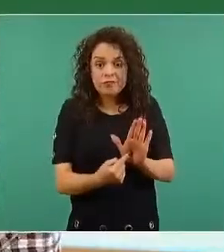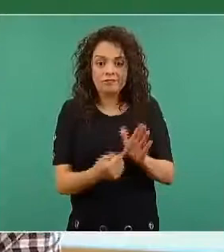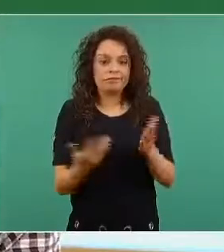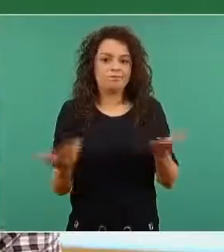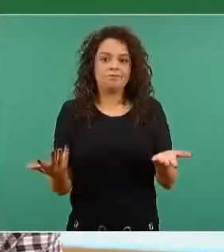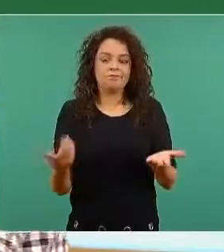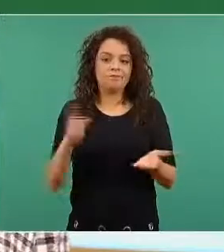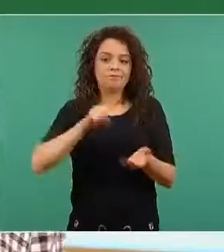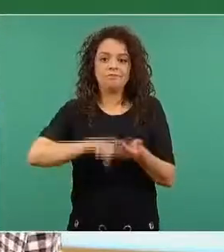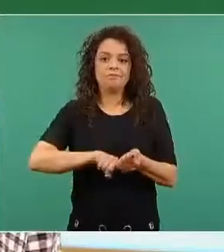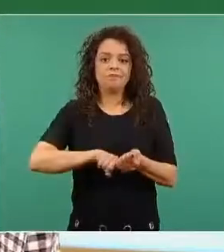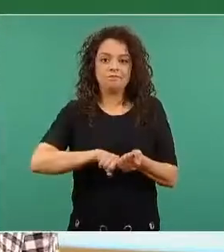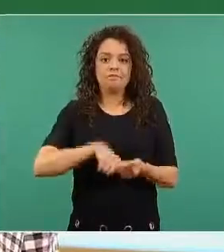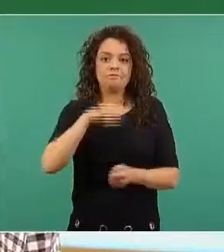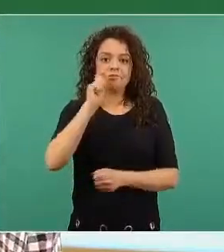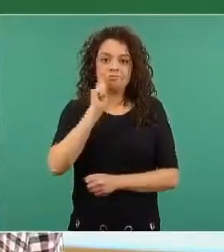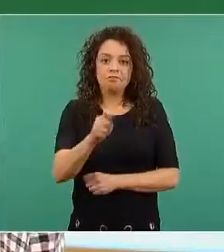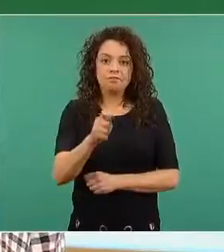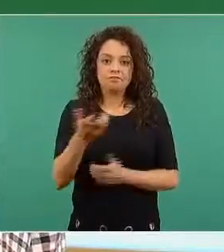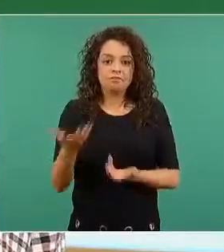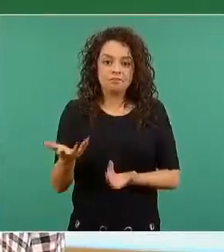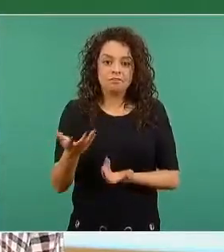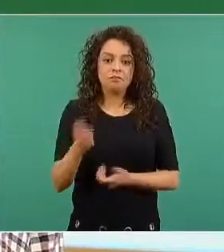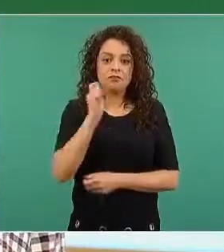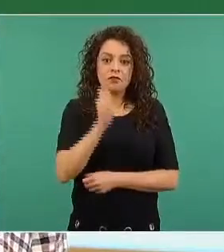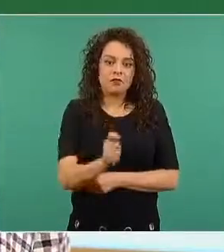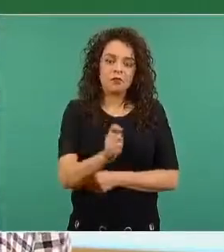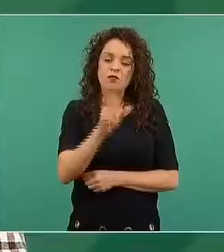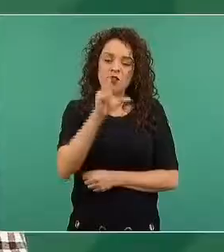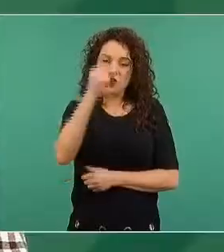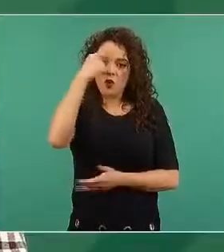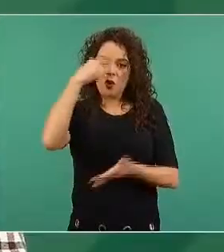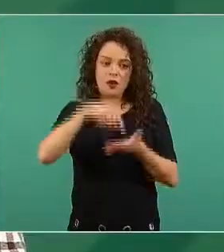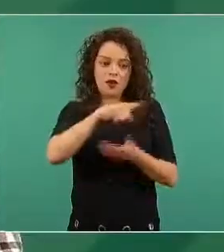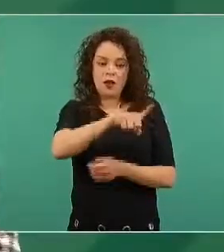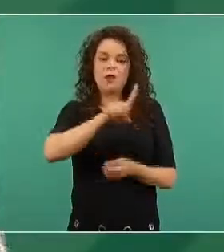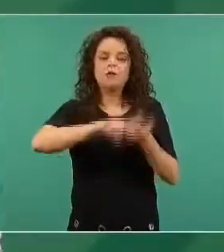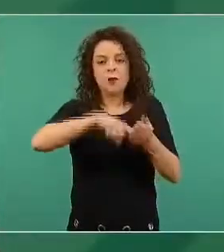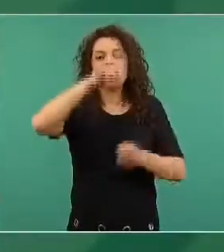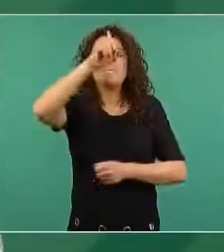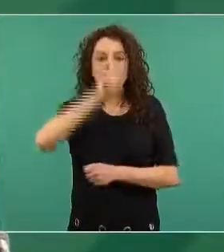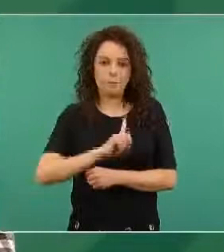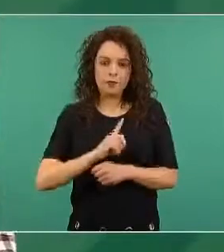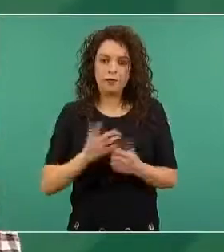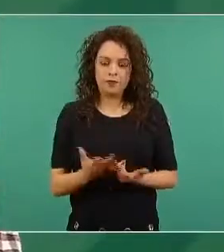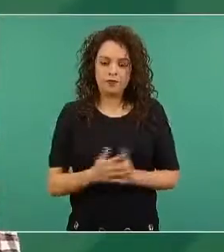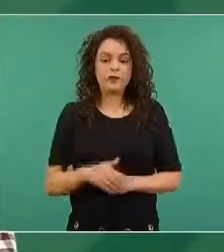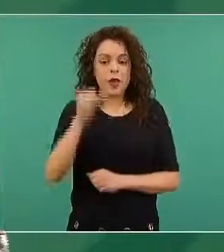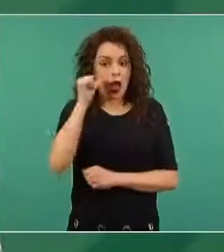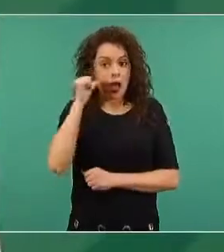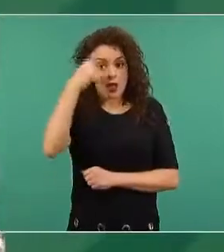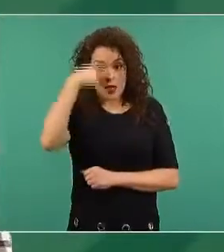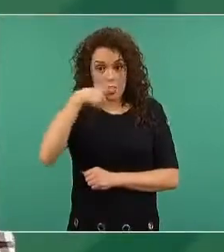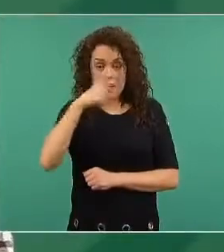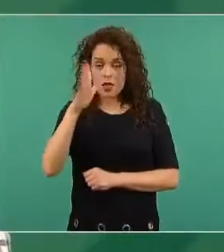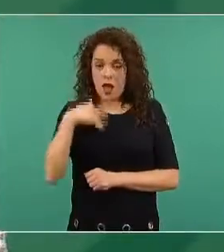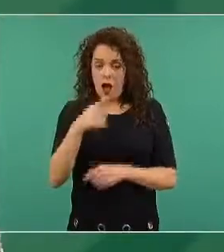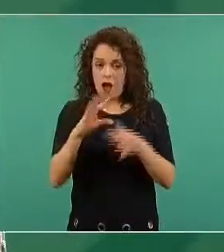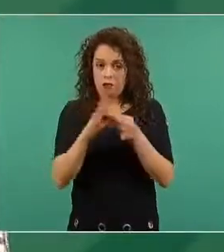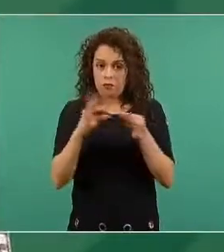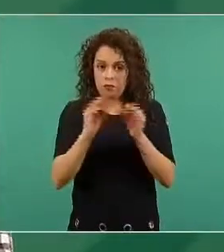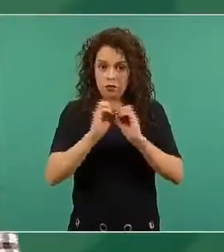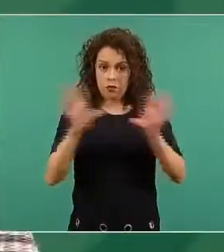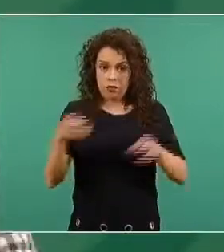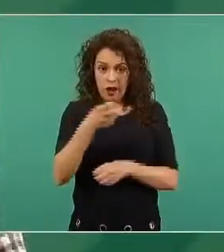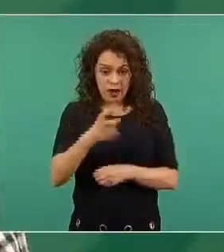en el lugar que les corresponde en términos de la credibilidad. Entonces lo aclaré ayer en la noche, no tiene nada que ver una